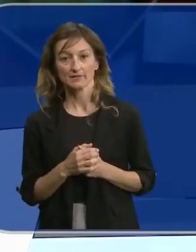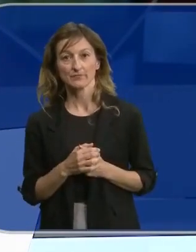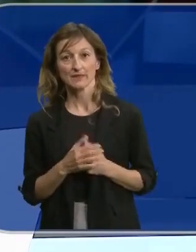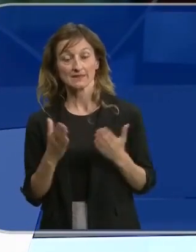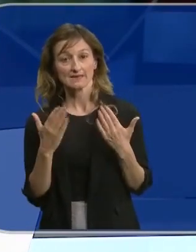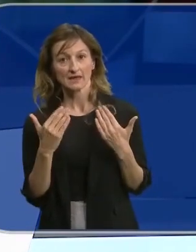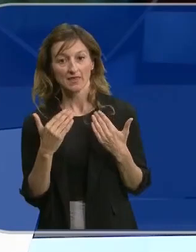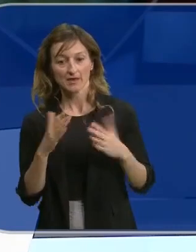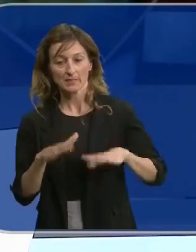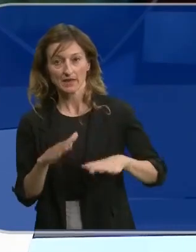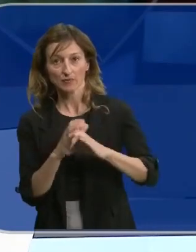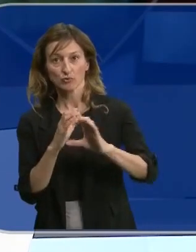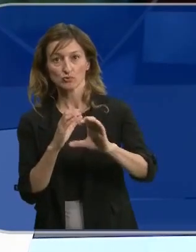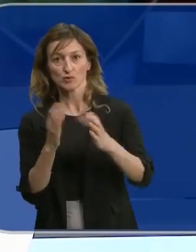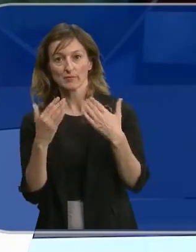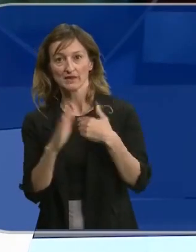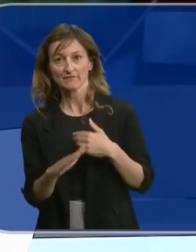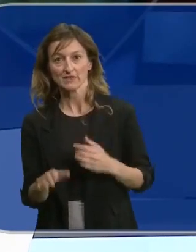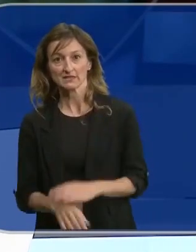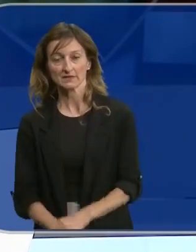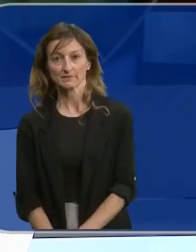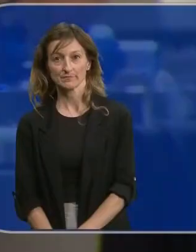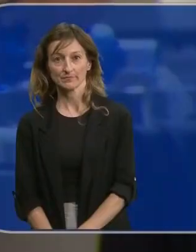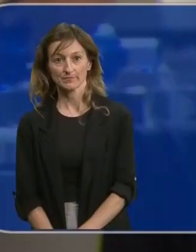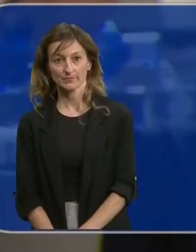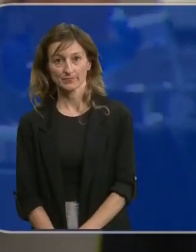como las Terrazas las paradas de autobús o los parques